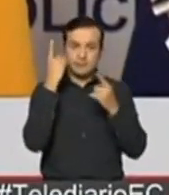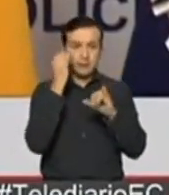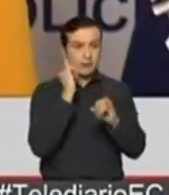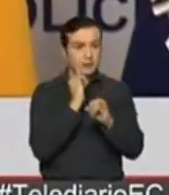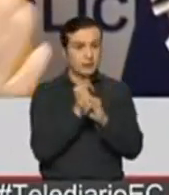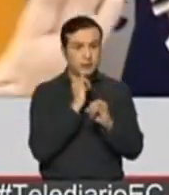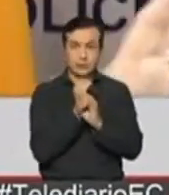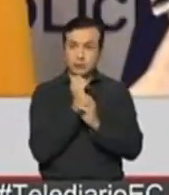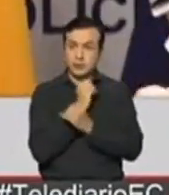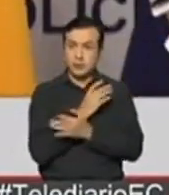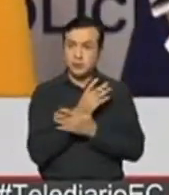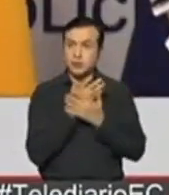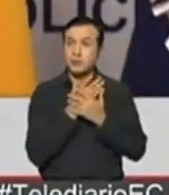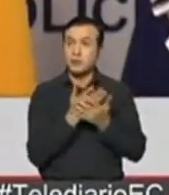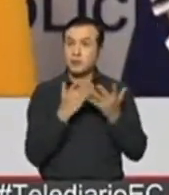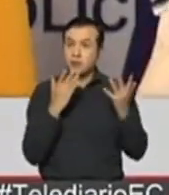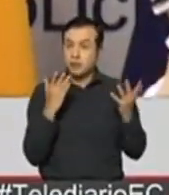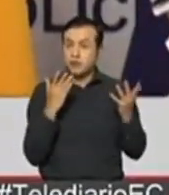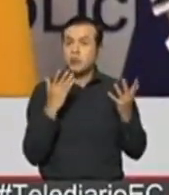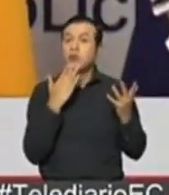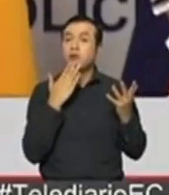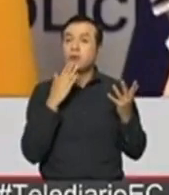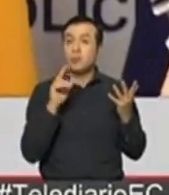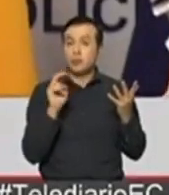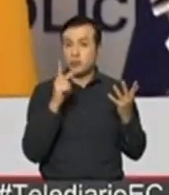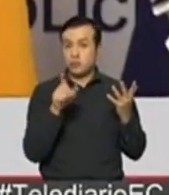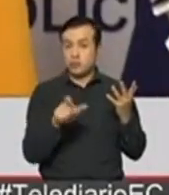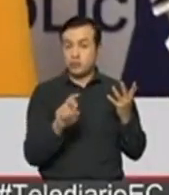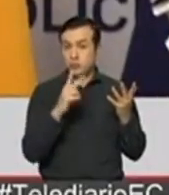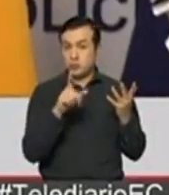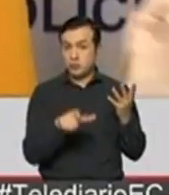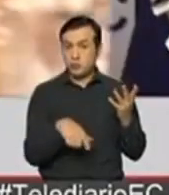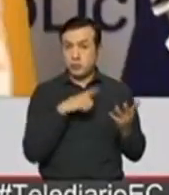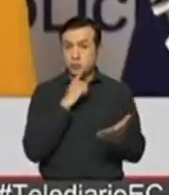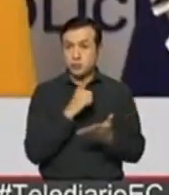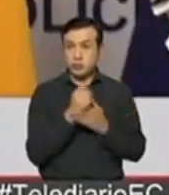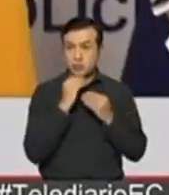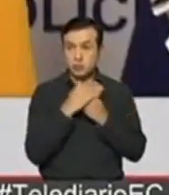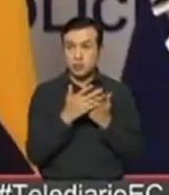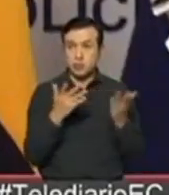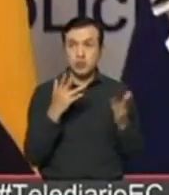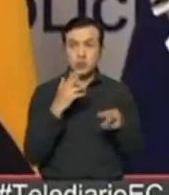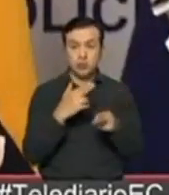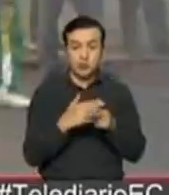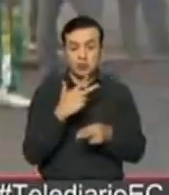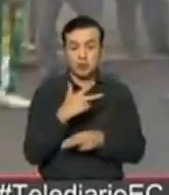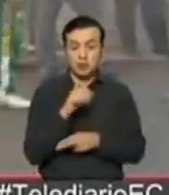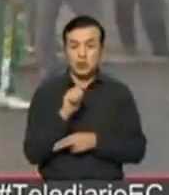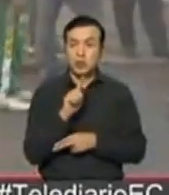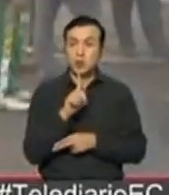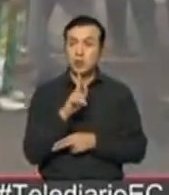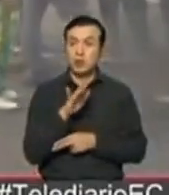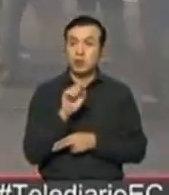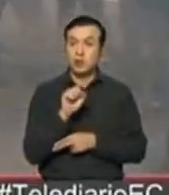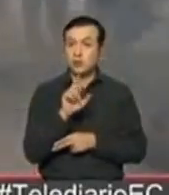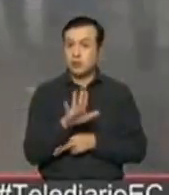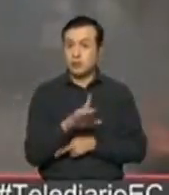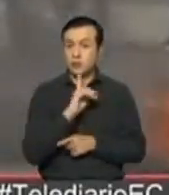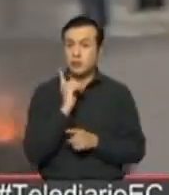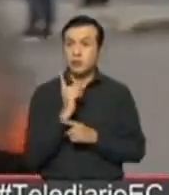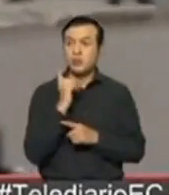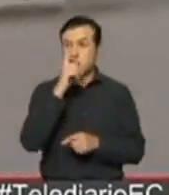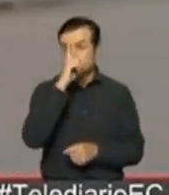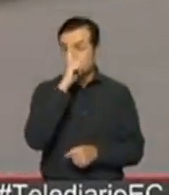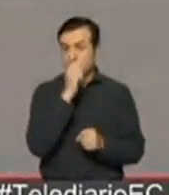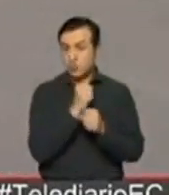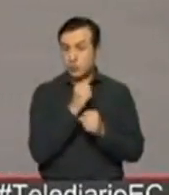institución la existencia de esta segunda persona, de este segundo ciudadano de apellido Chaluisa. Algo ahora desmentido a través de un trabajo